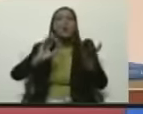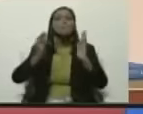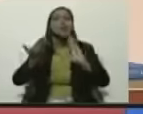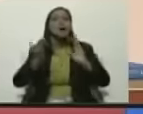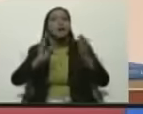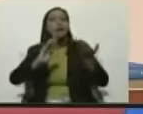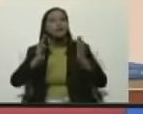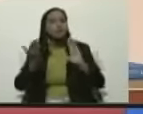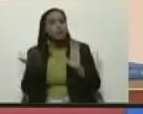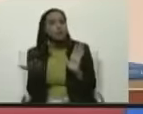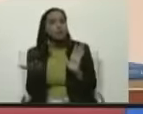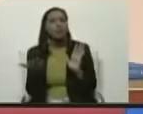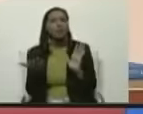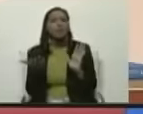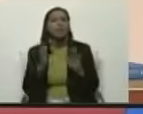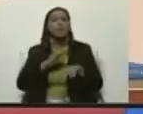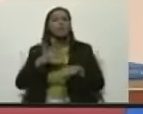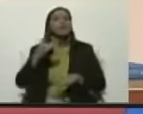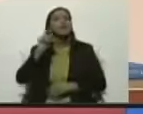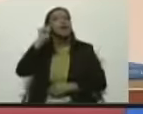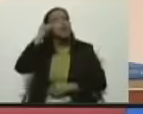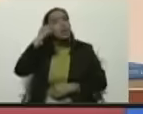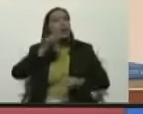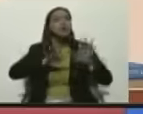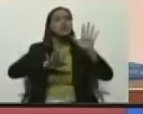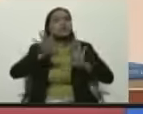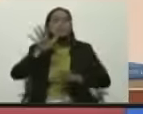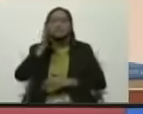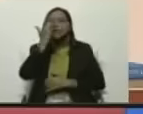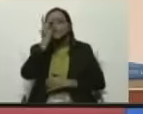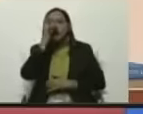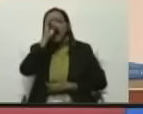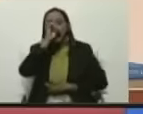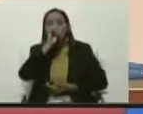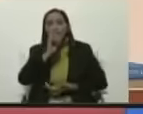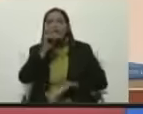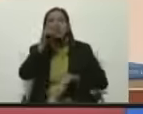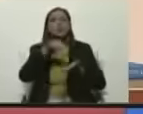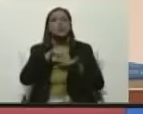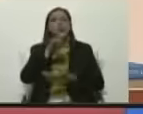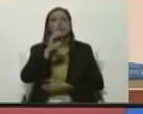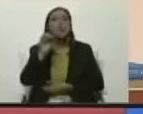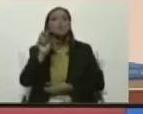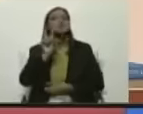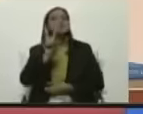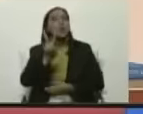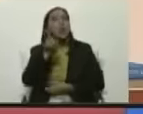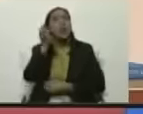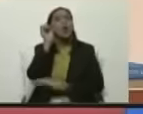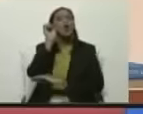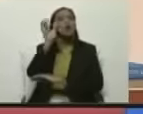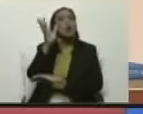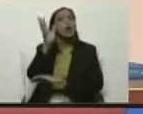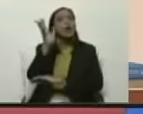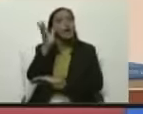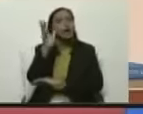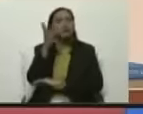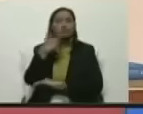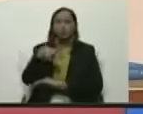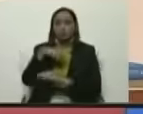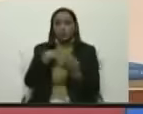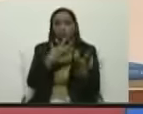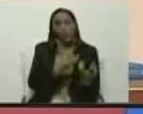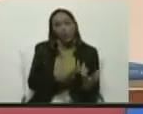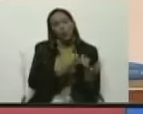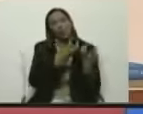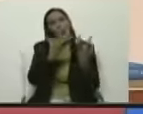2012. 15 de febrero del año 2012. Congreso de Angostura ya. Estábamos